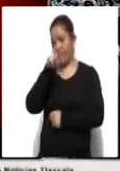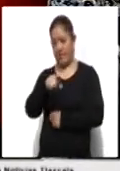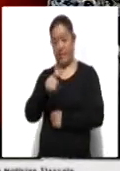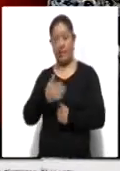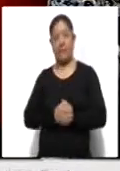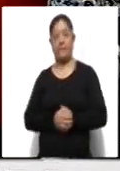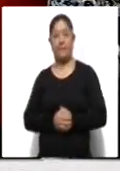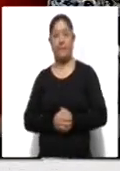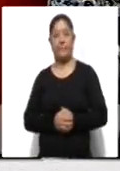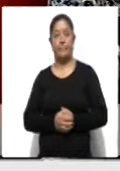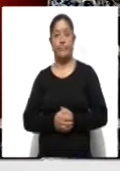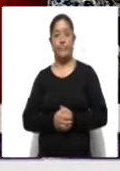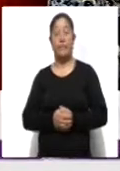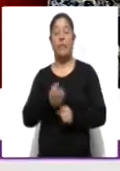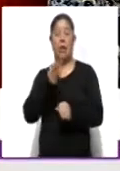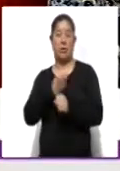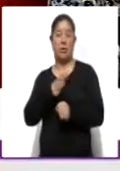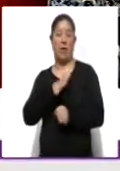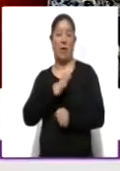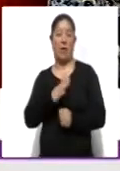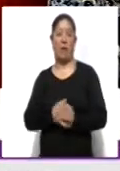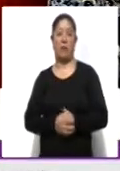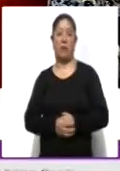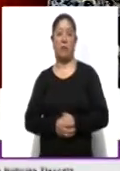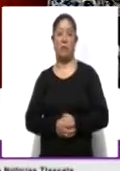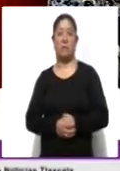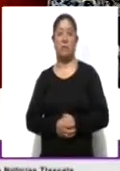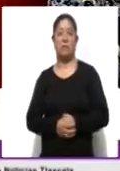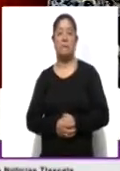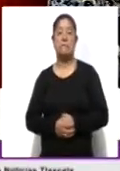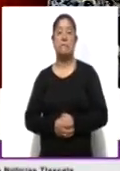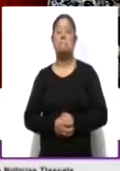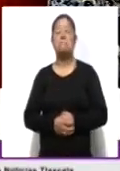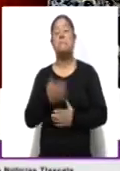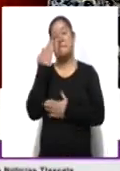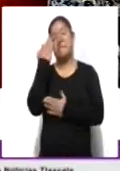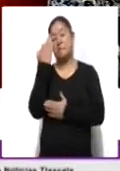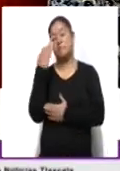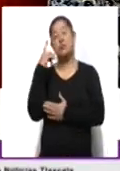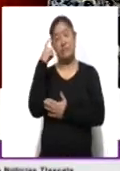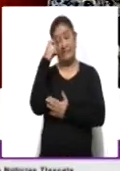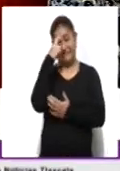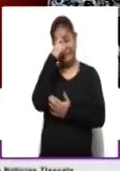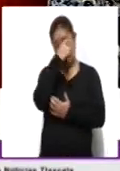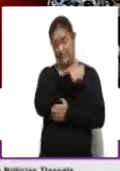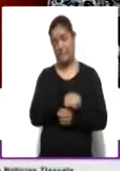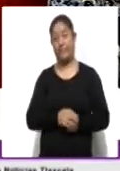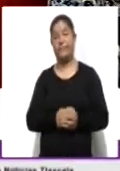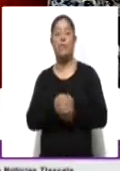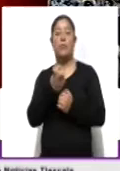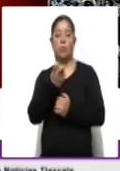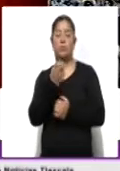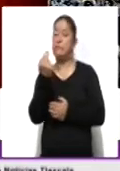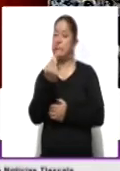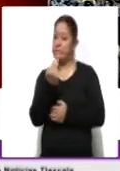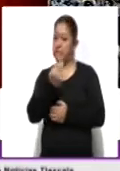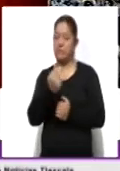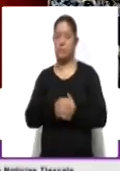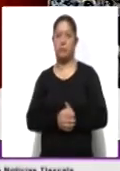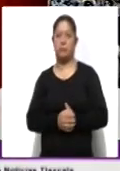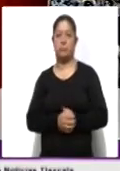actualmente estamos atravesando momentos sumamente complejos, Susan, y por ello necesitamos actuar de